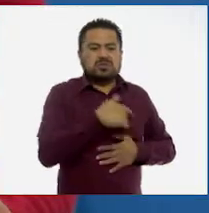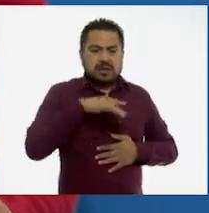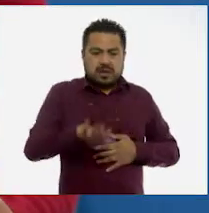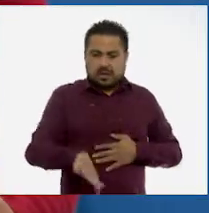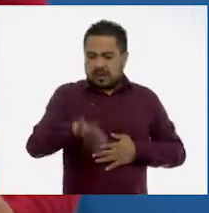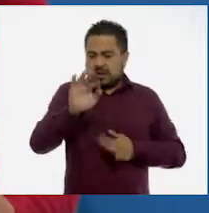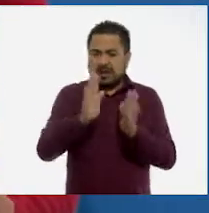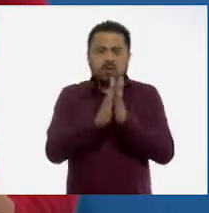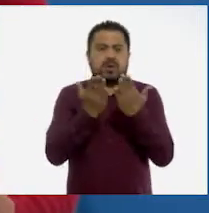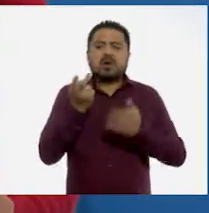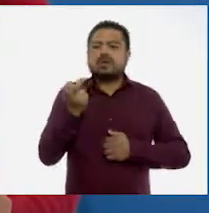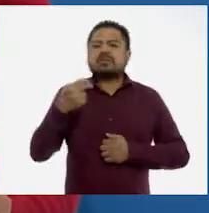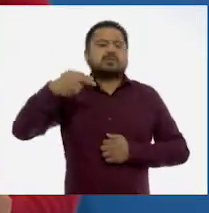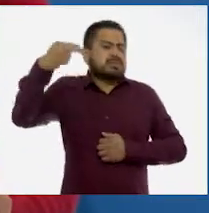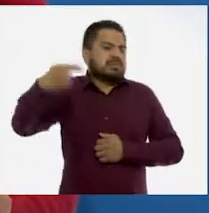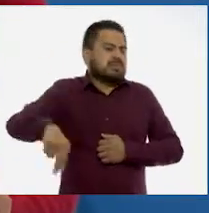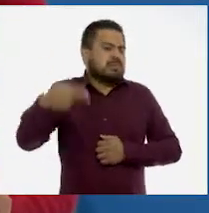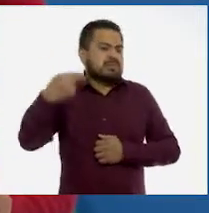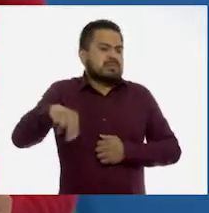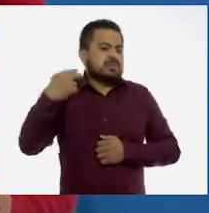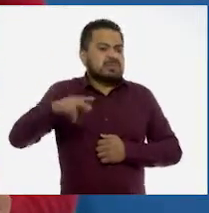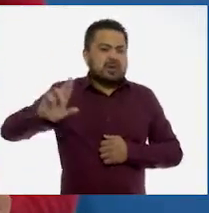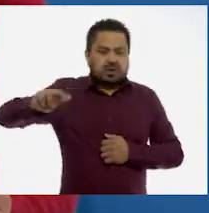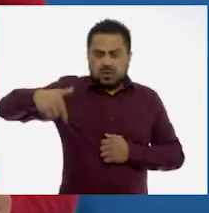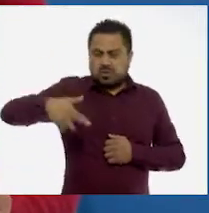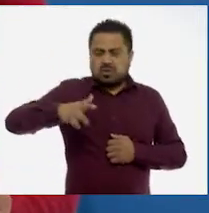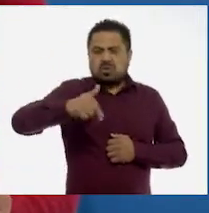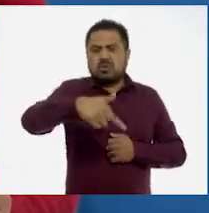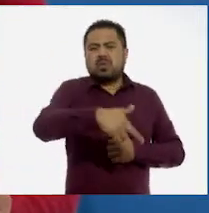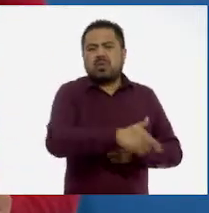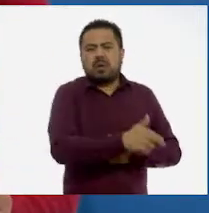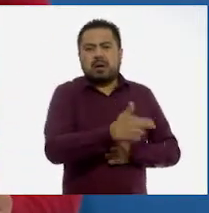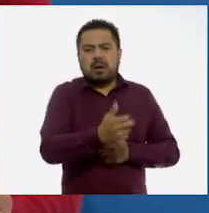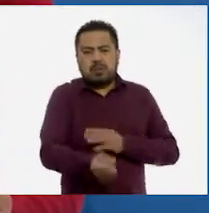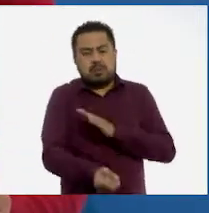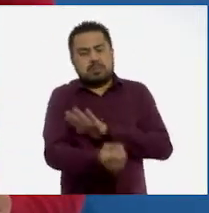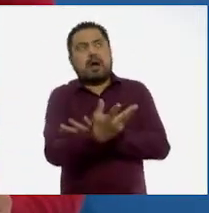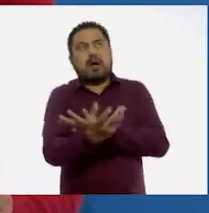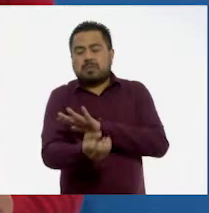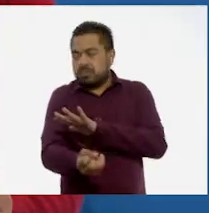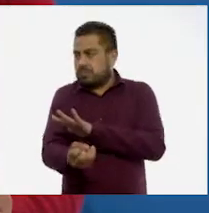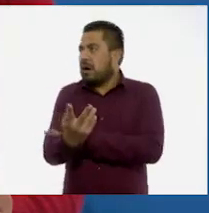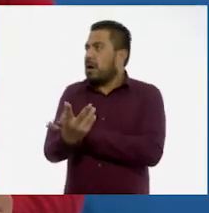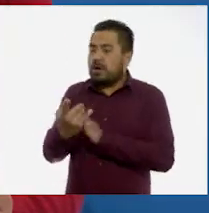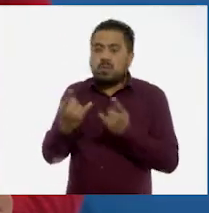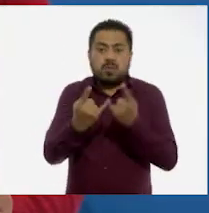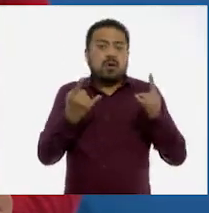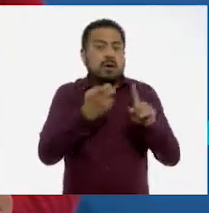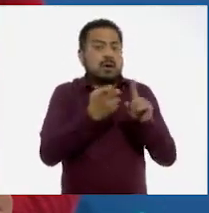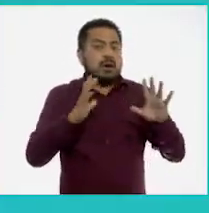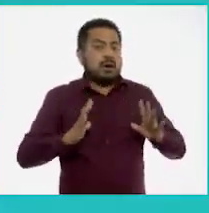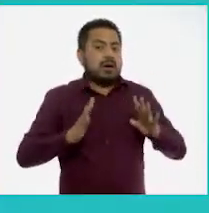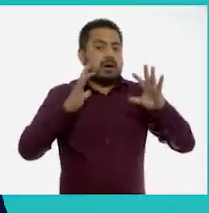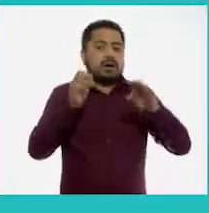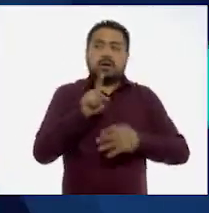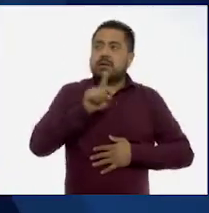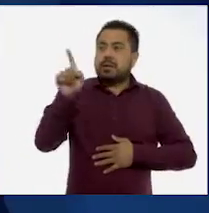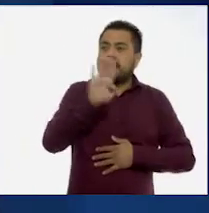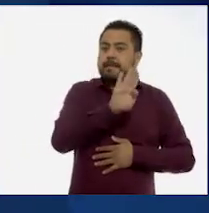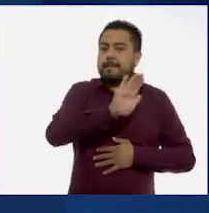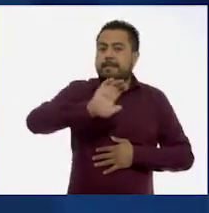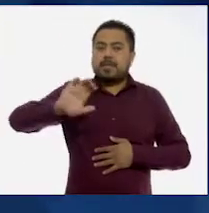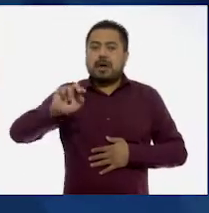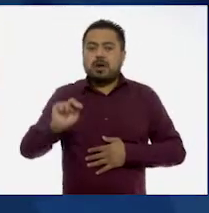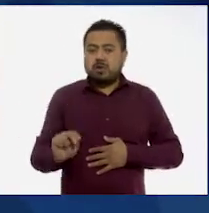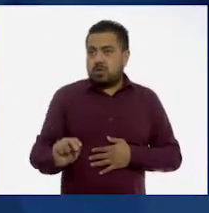este libro que se llama La Rumorosa y los Aparecidos. Este cuento surge en Baja California,